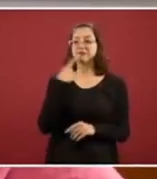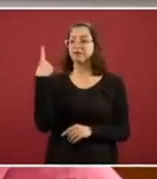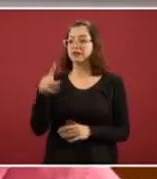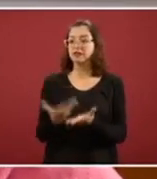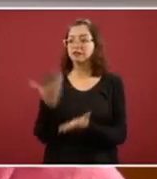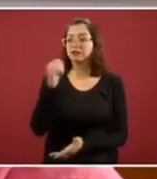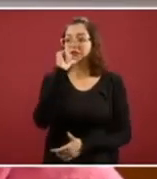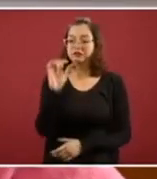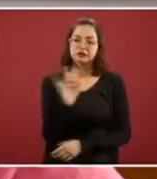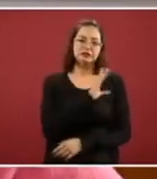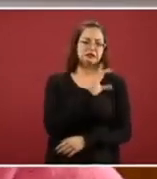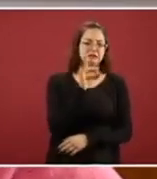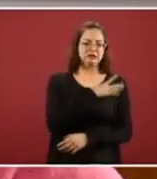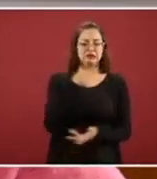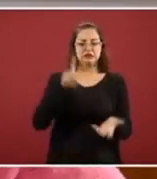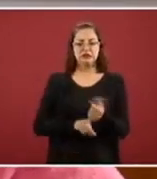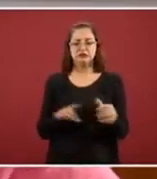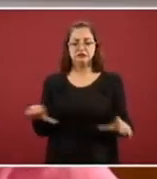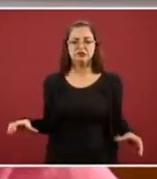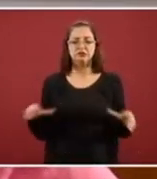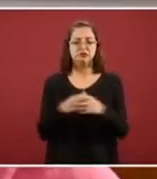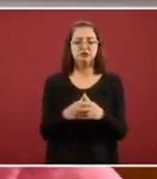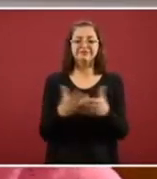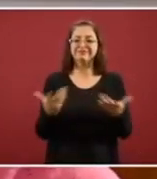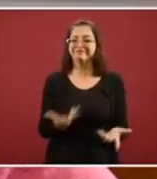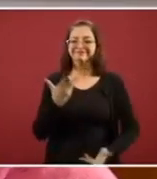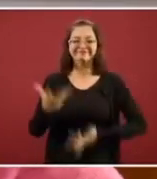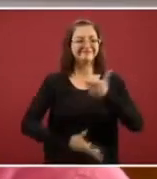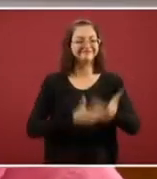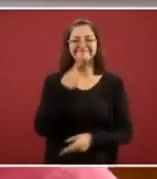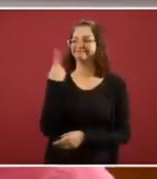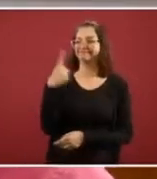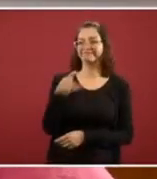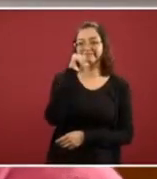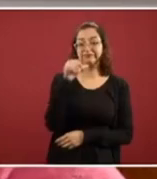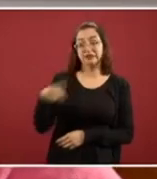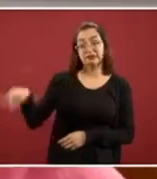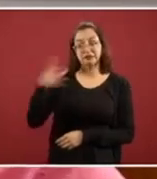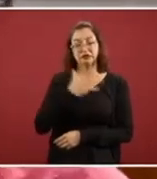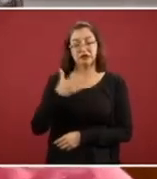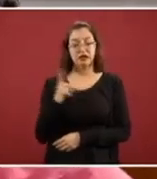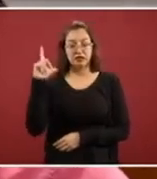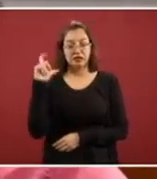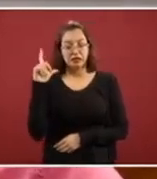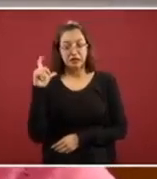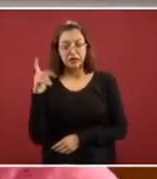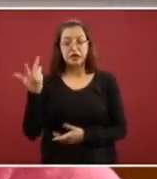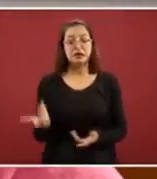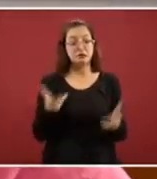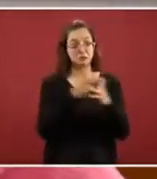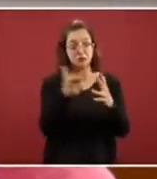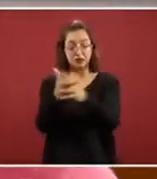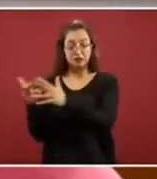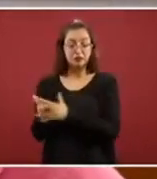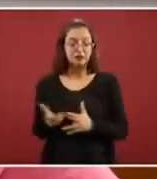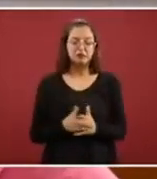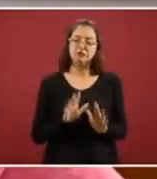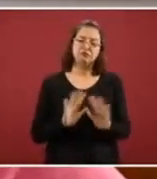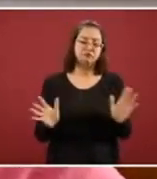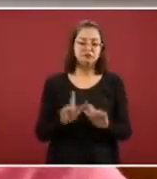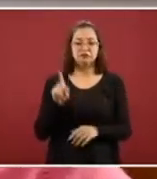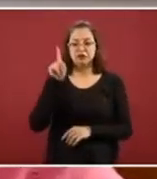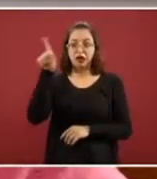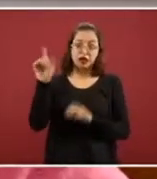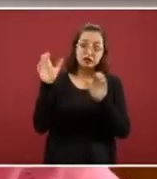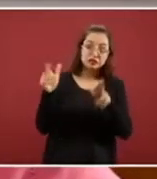Y decían ahí en mi comunidad, pues que es que no podemos denunciar porque ellos están armados, porque vienen a matar a los indígenas. Y decían, en Chiapas